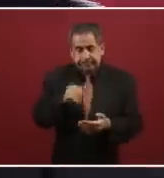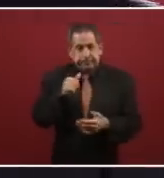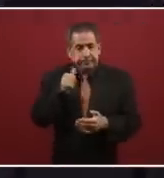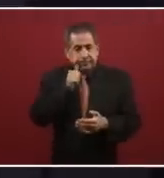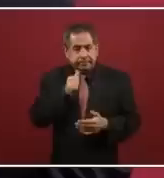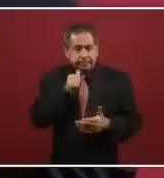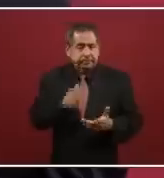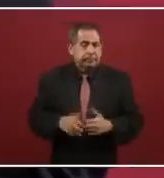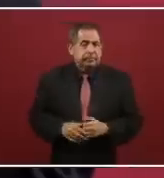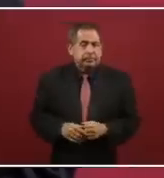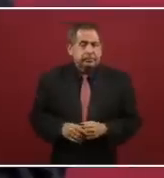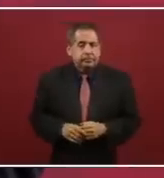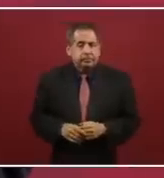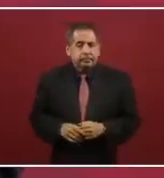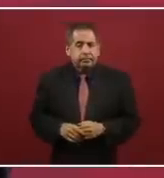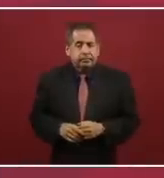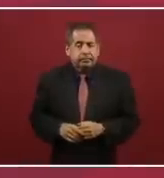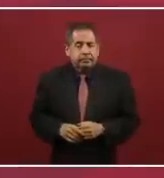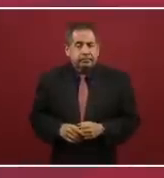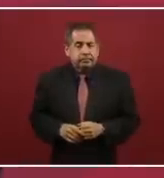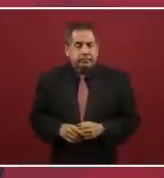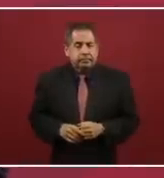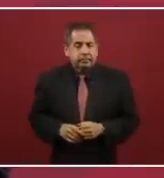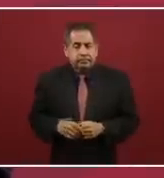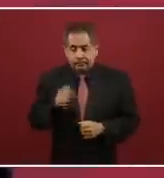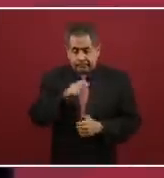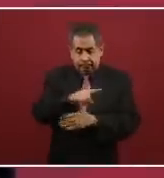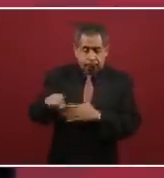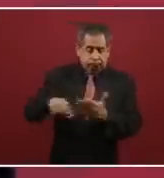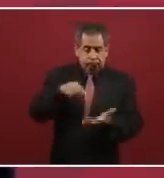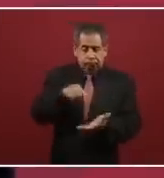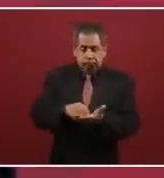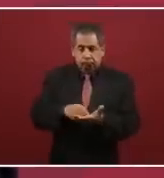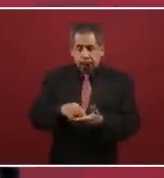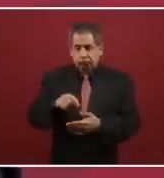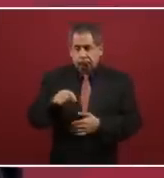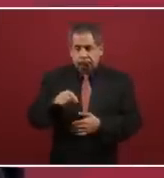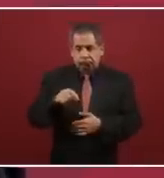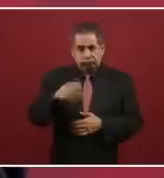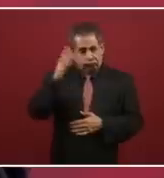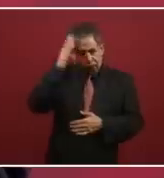y la ubicación de la sede